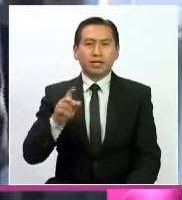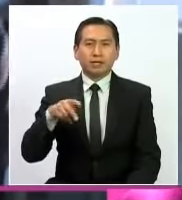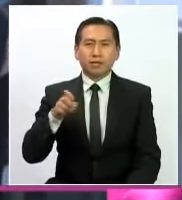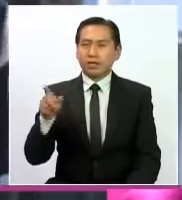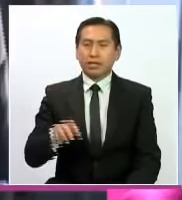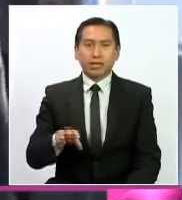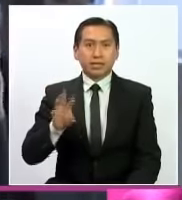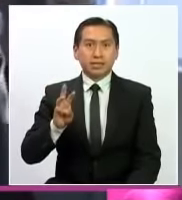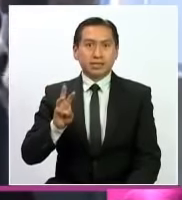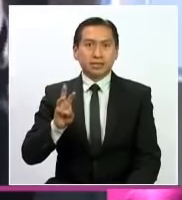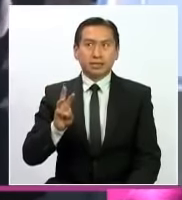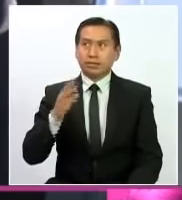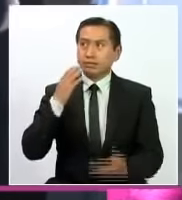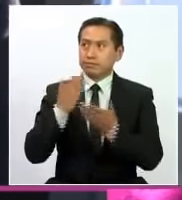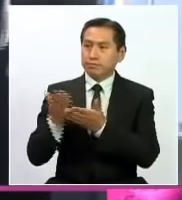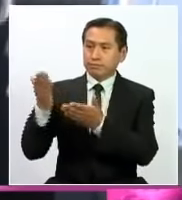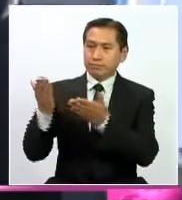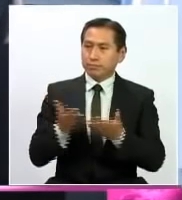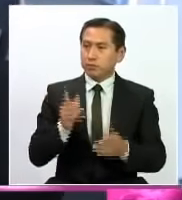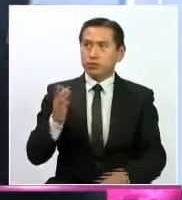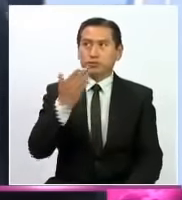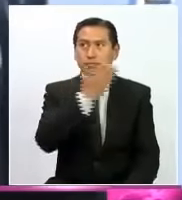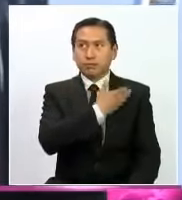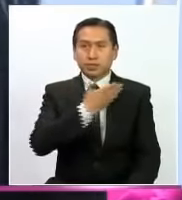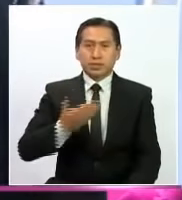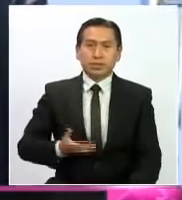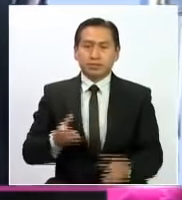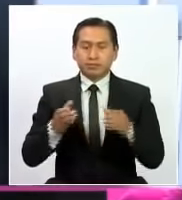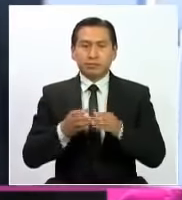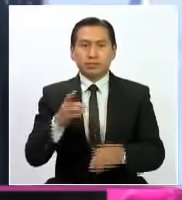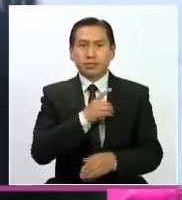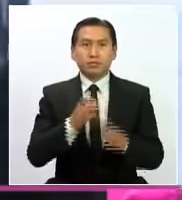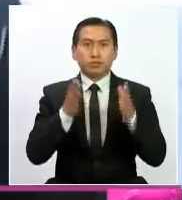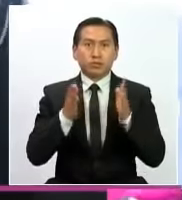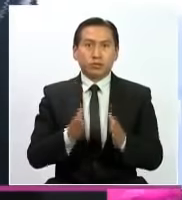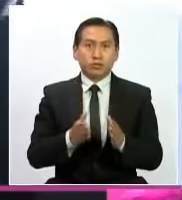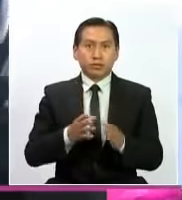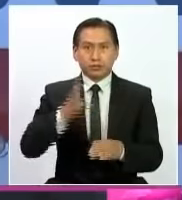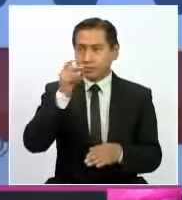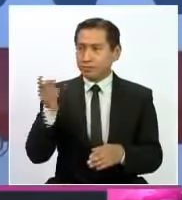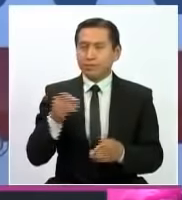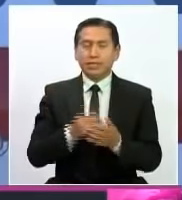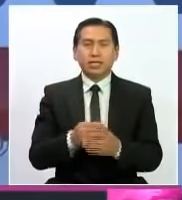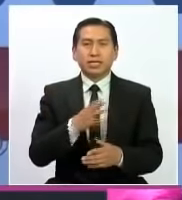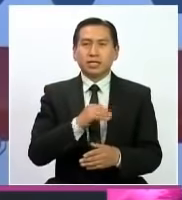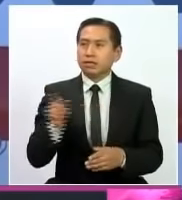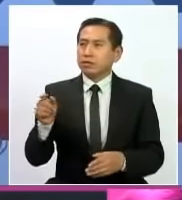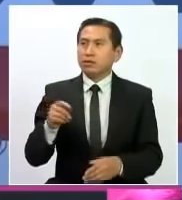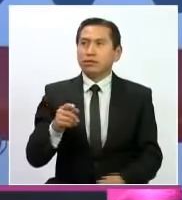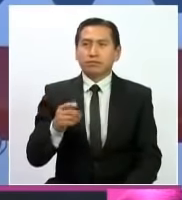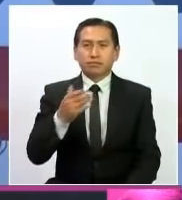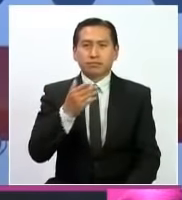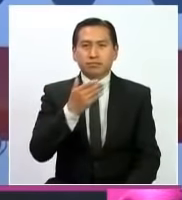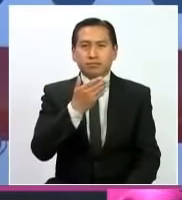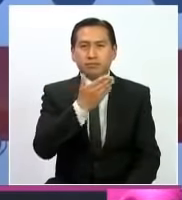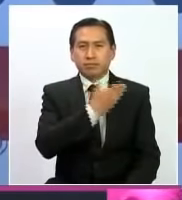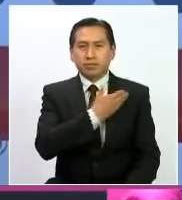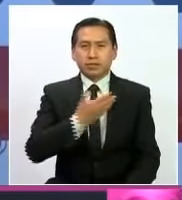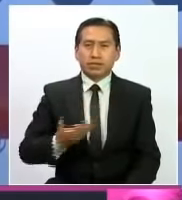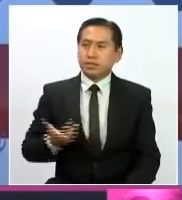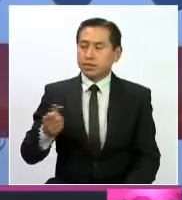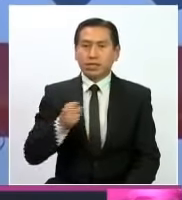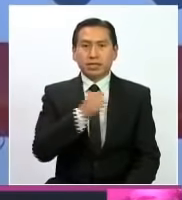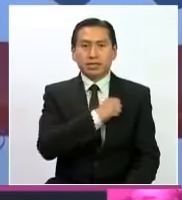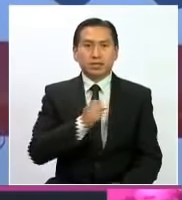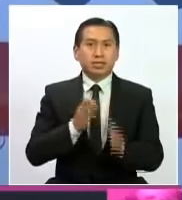donde he recibido por parte del presidente de la Cámara de Diputados, Freddy Mamani, junto al presidente de la Cámara de